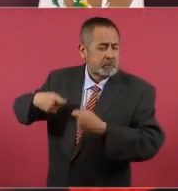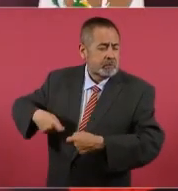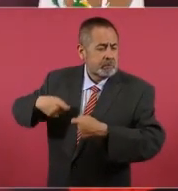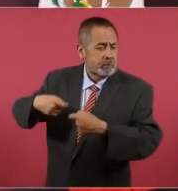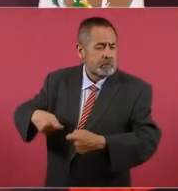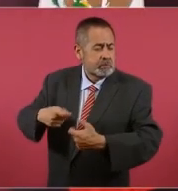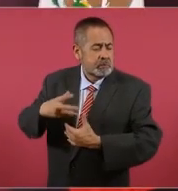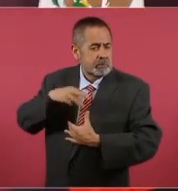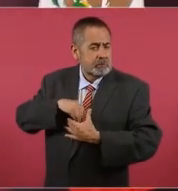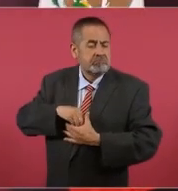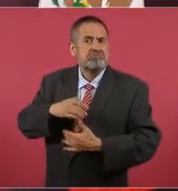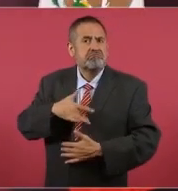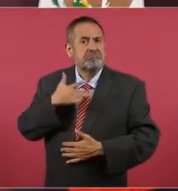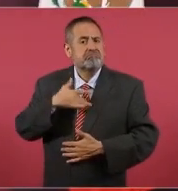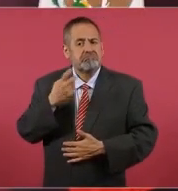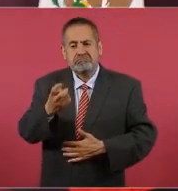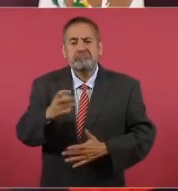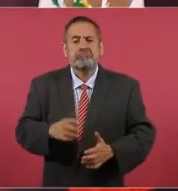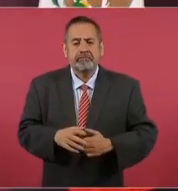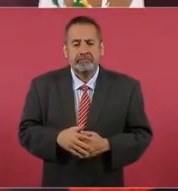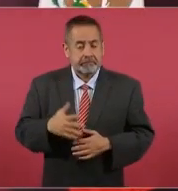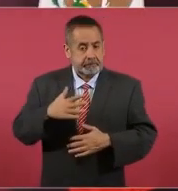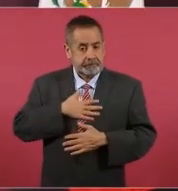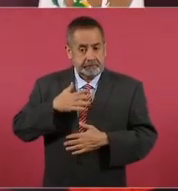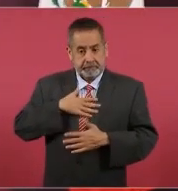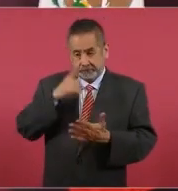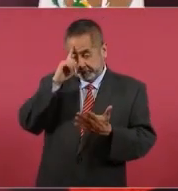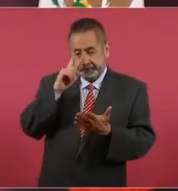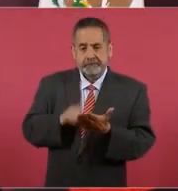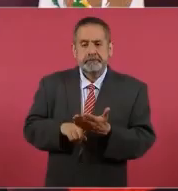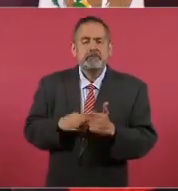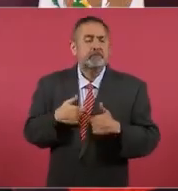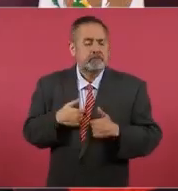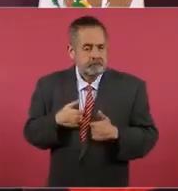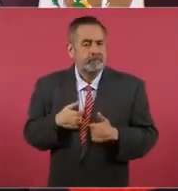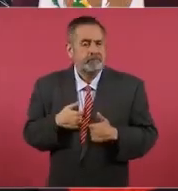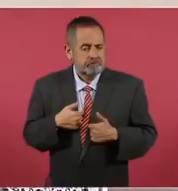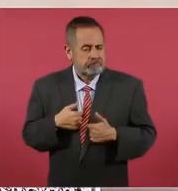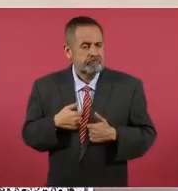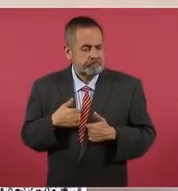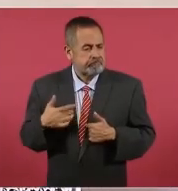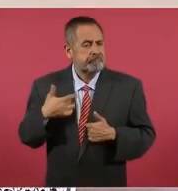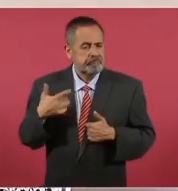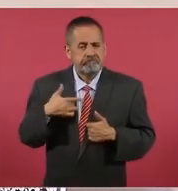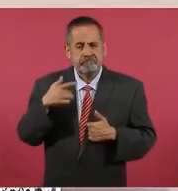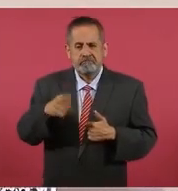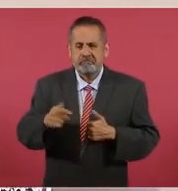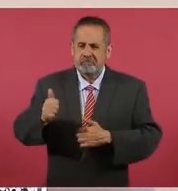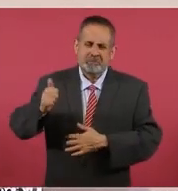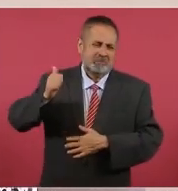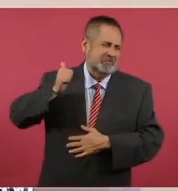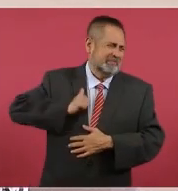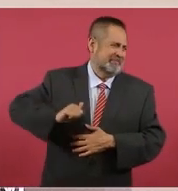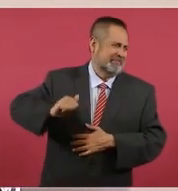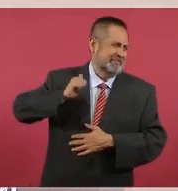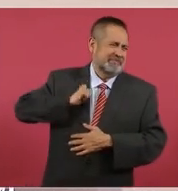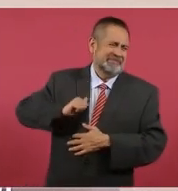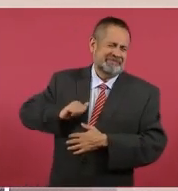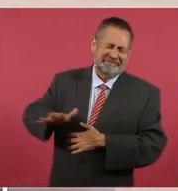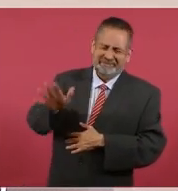Yo creo que nosotros somos herederos de grandes